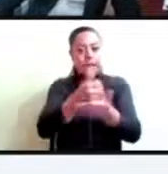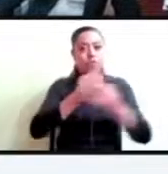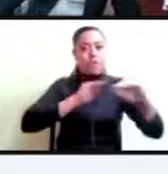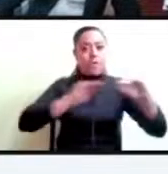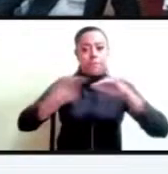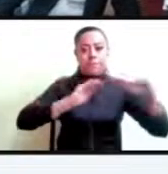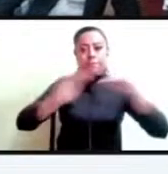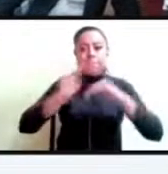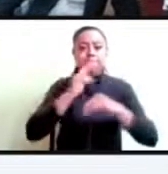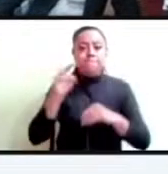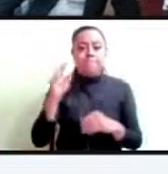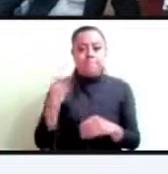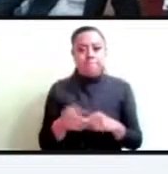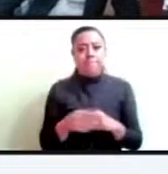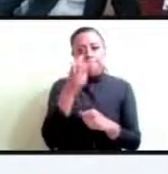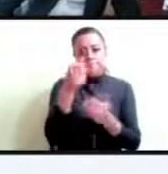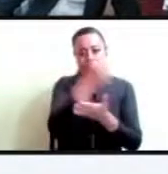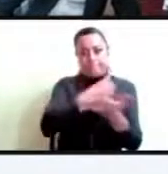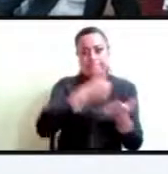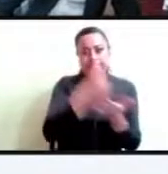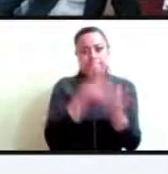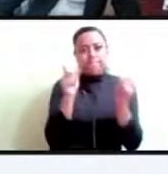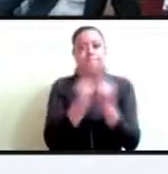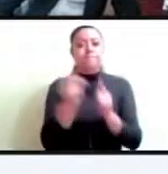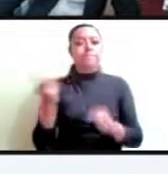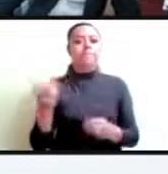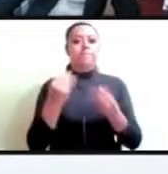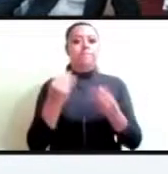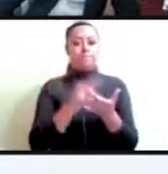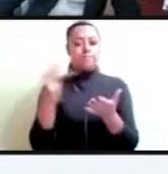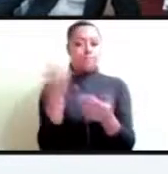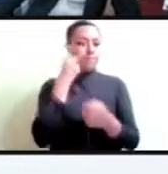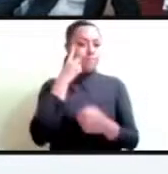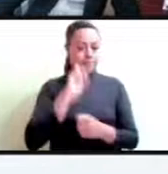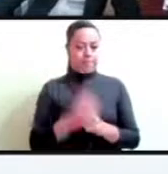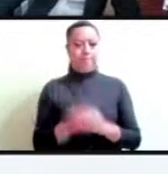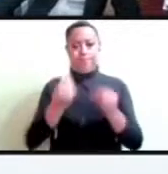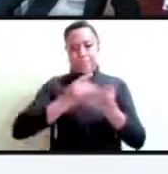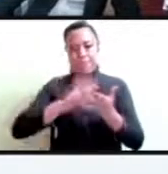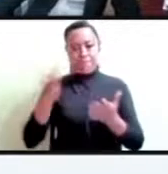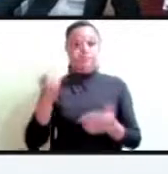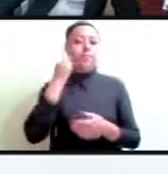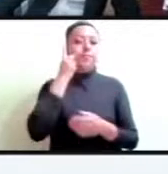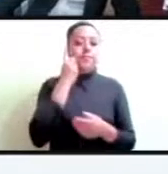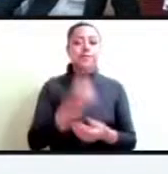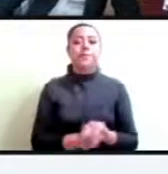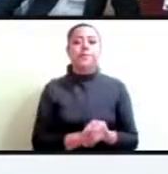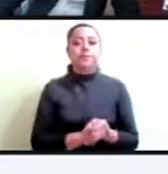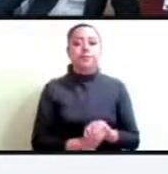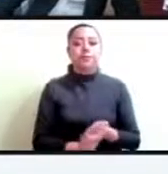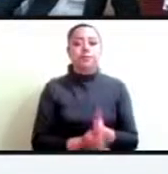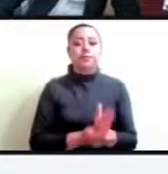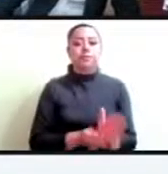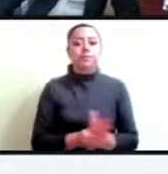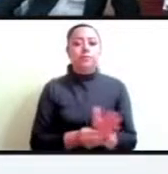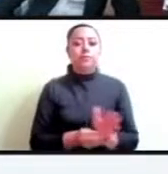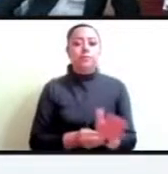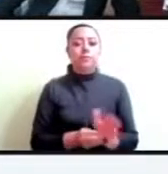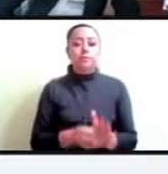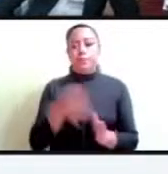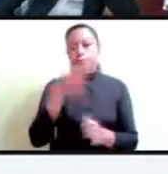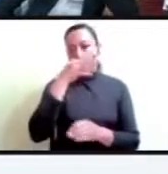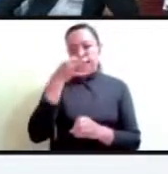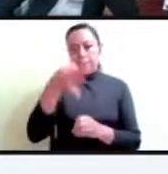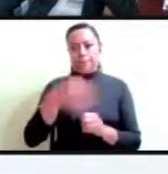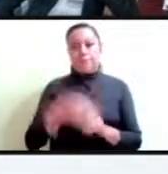Es cuanto. Muchas gracias, diputado. Muchas gracias, diputado. Le informo que recibió